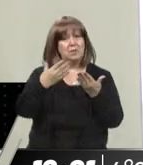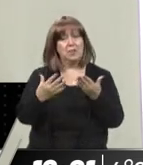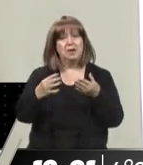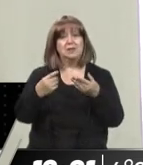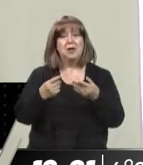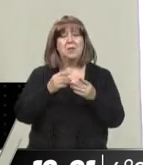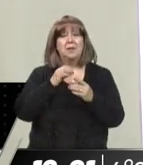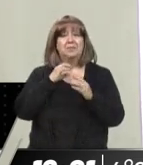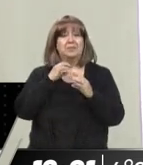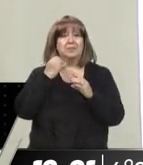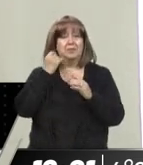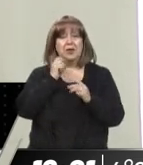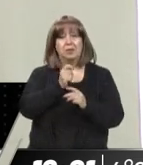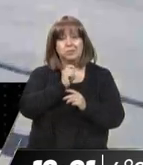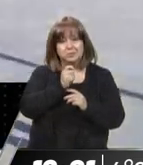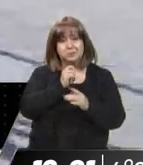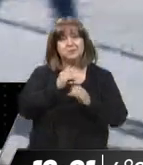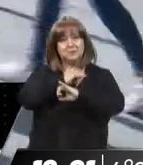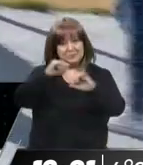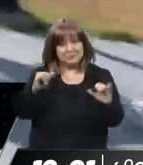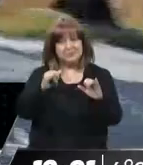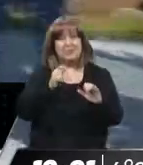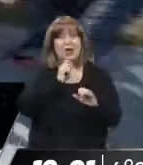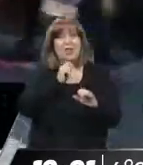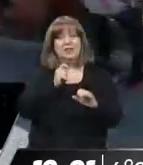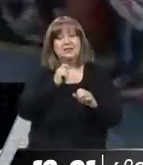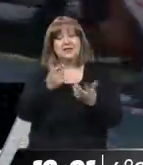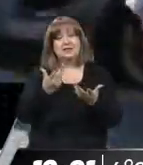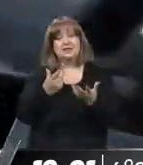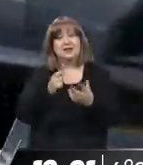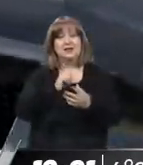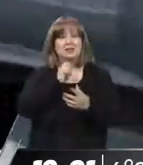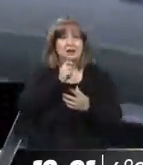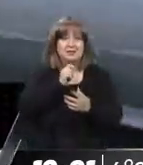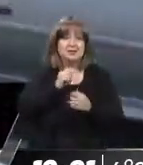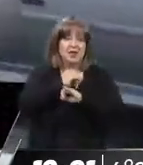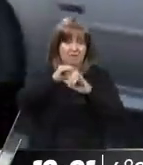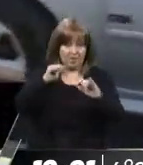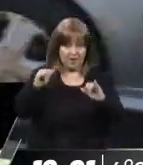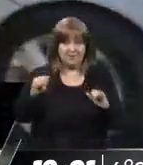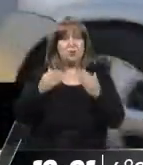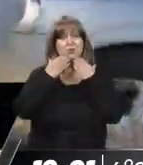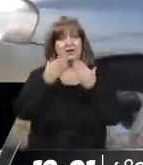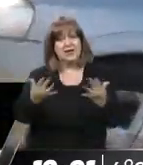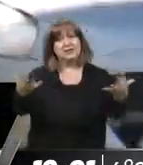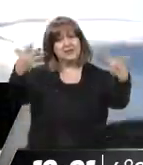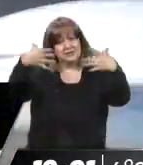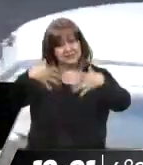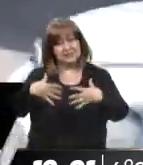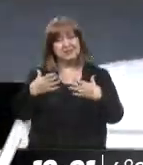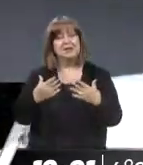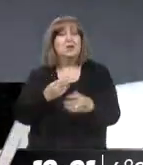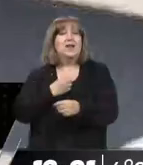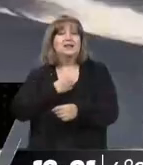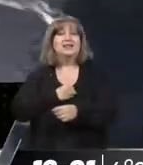poder llegar tan presencialmente a esa necesidad tan real, que es como el frío en estos días especialmente. Así que es una cuestión del